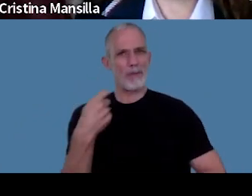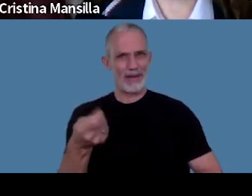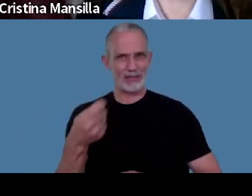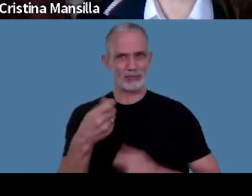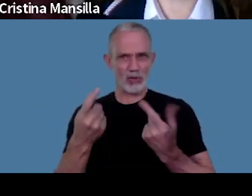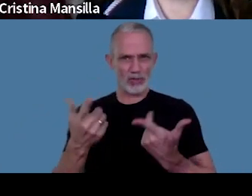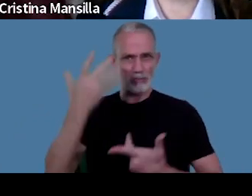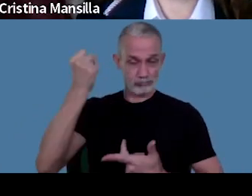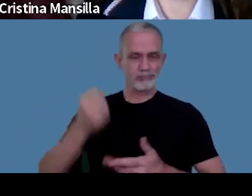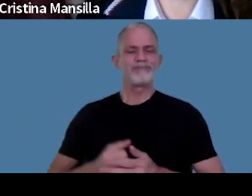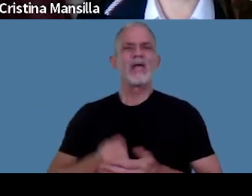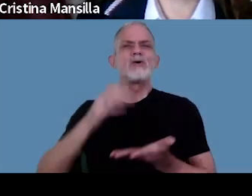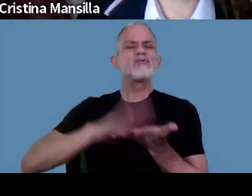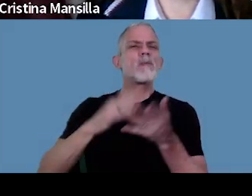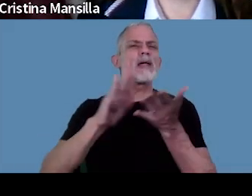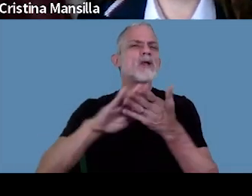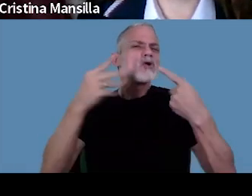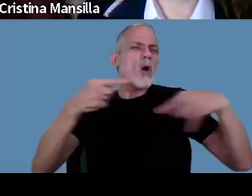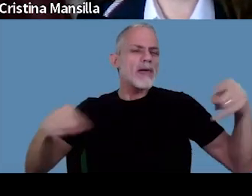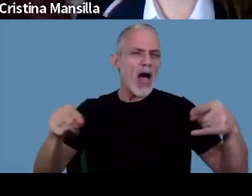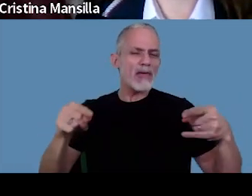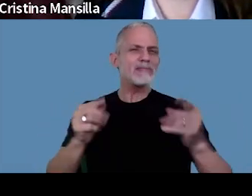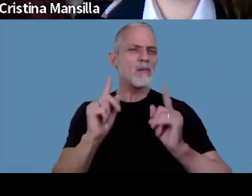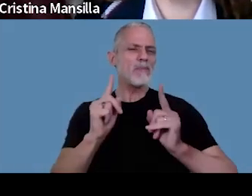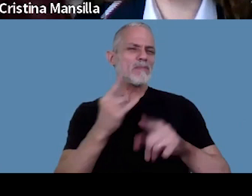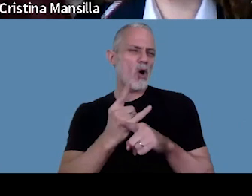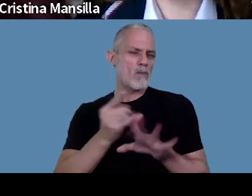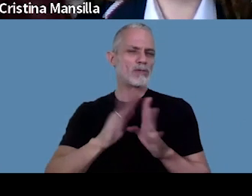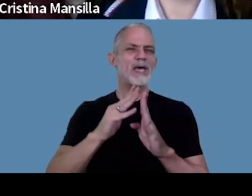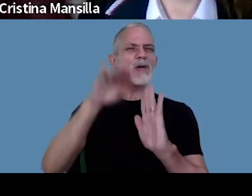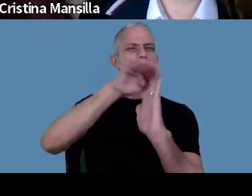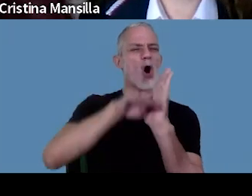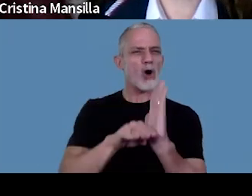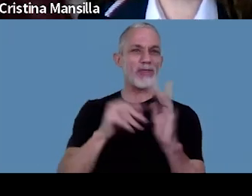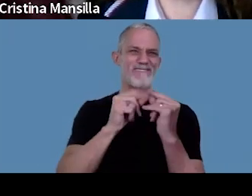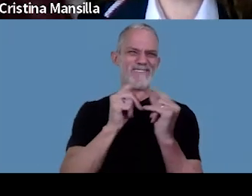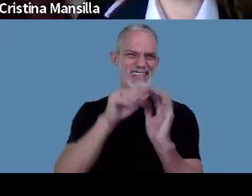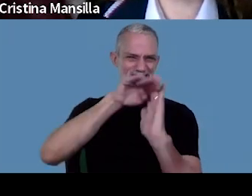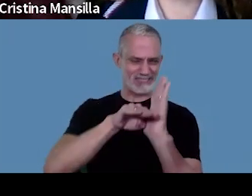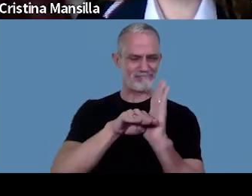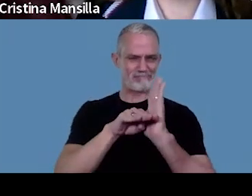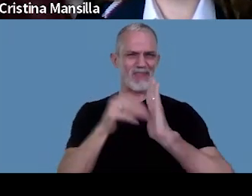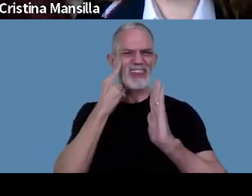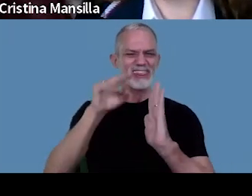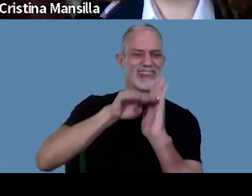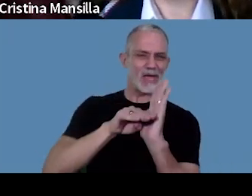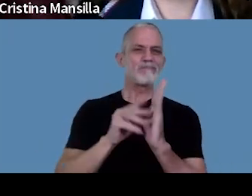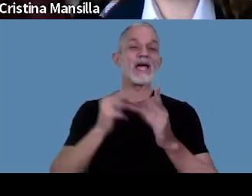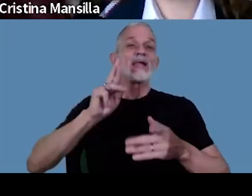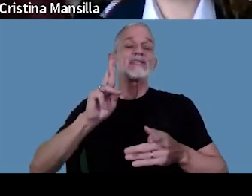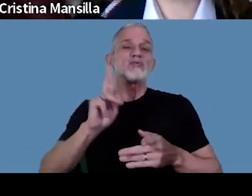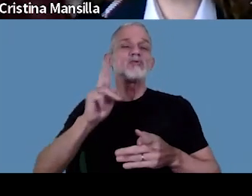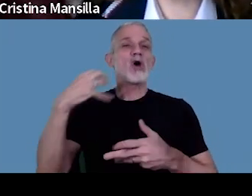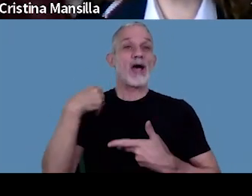Con respecto a las novedades, y siguiendo, como siempre, el orden cronológico, nos encontramos con la Resolución General